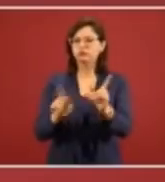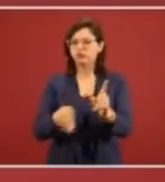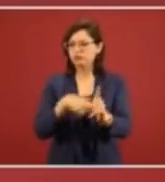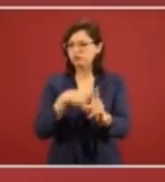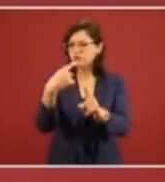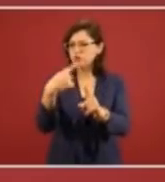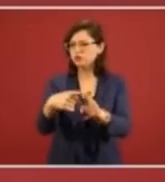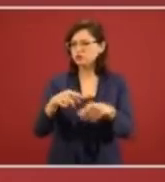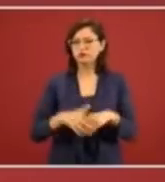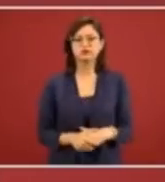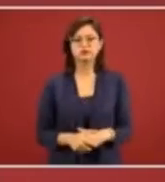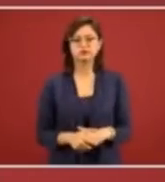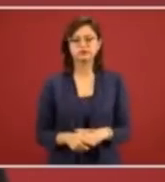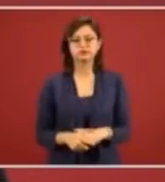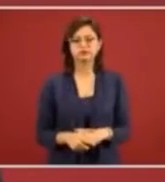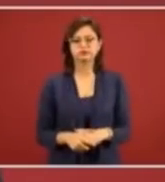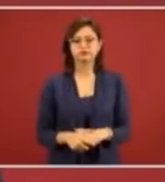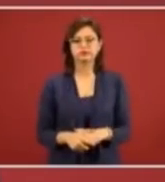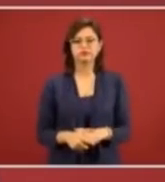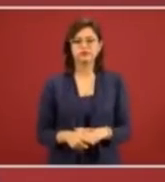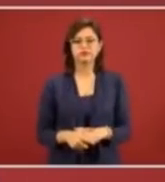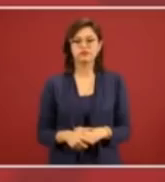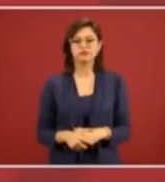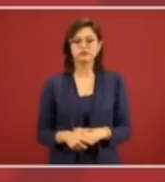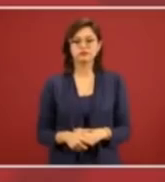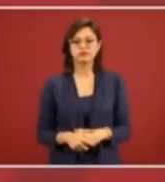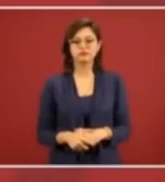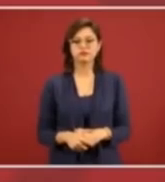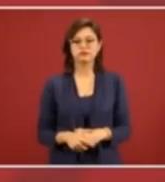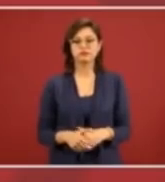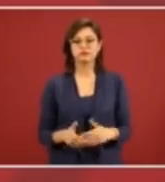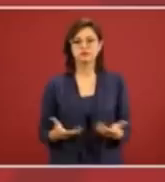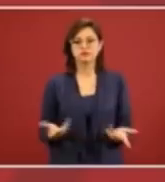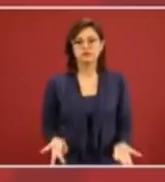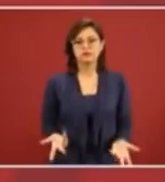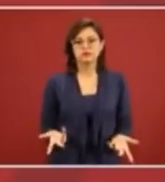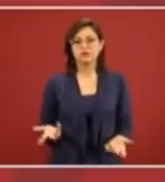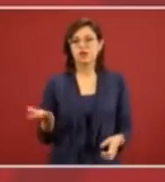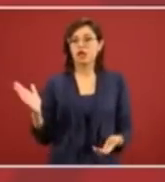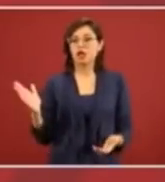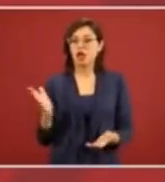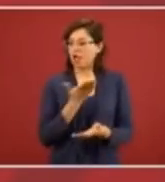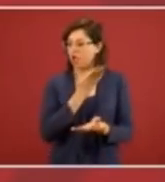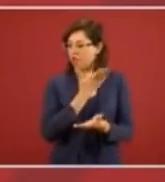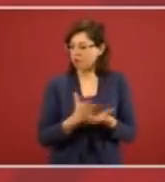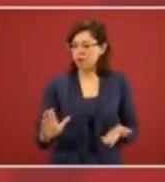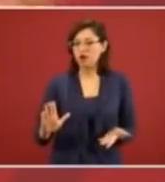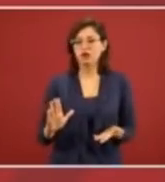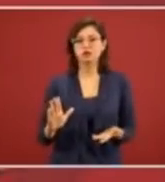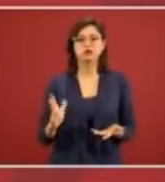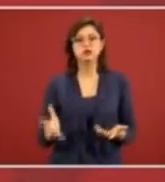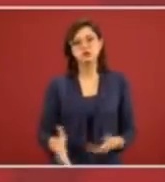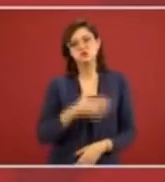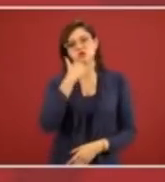Y si además de esto, encima de esto, como ha sucedido, lo repito, se desata